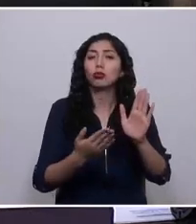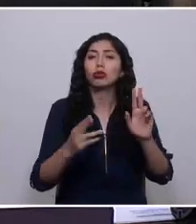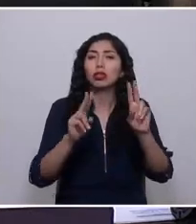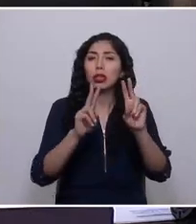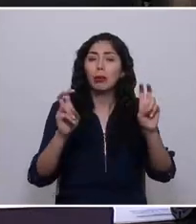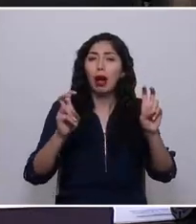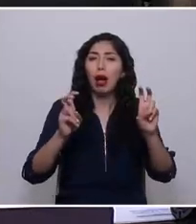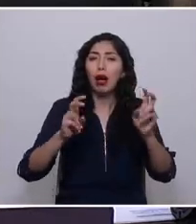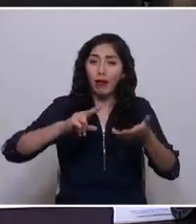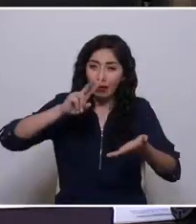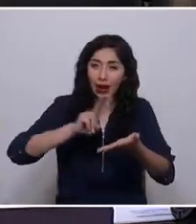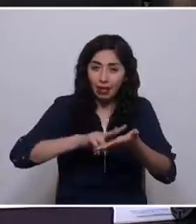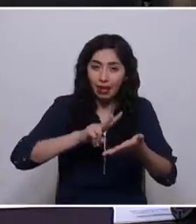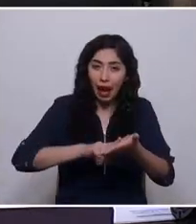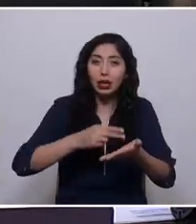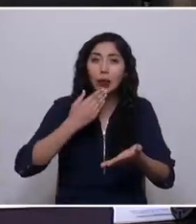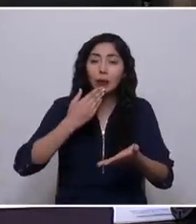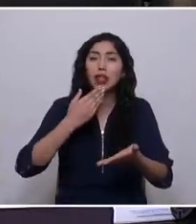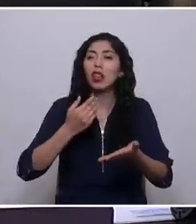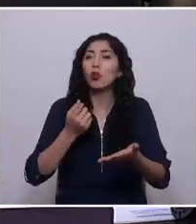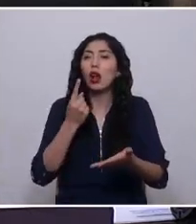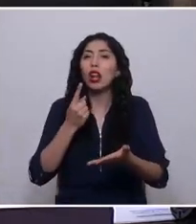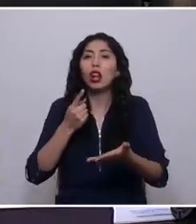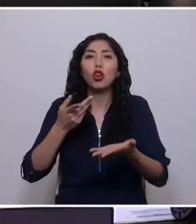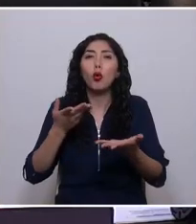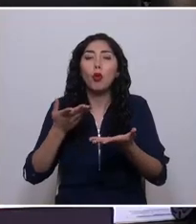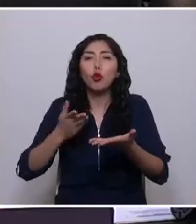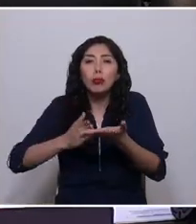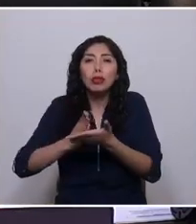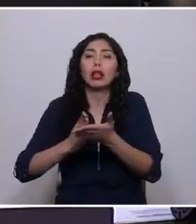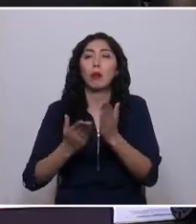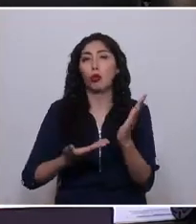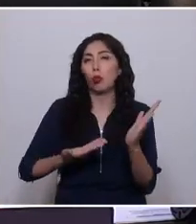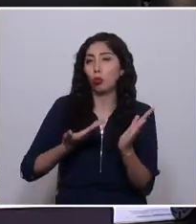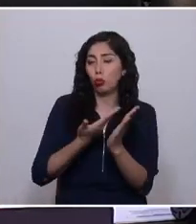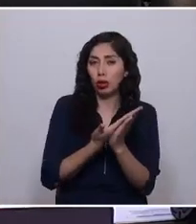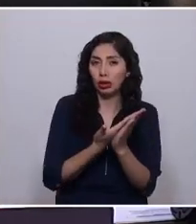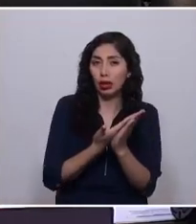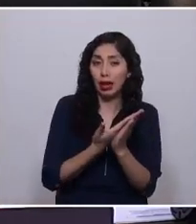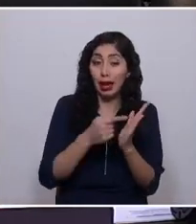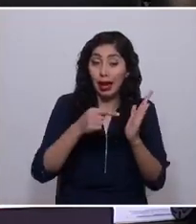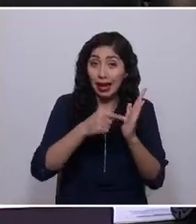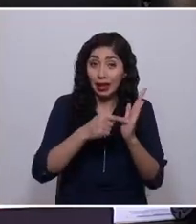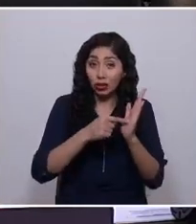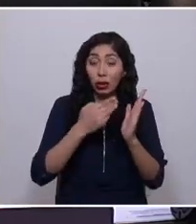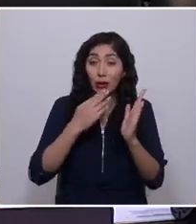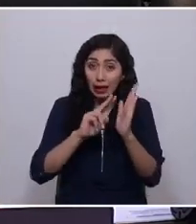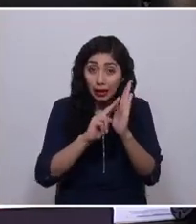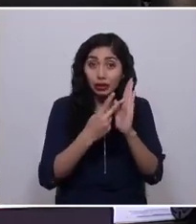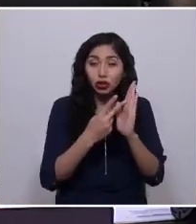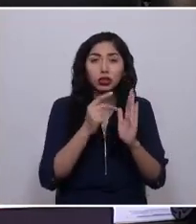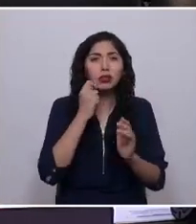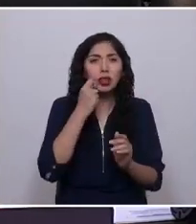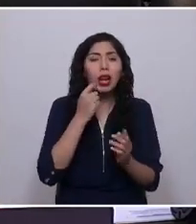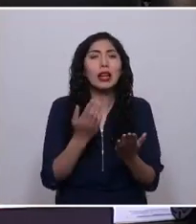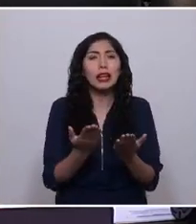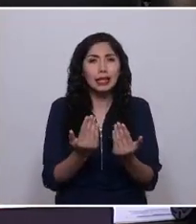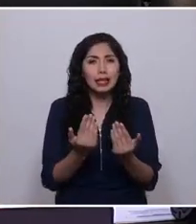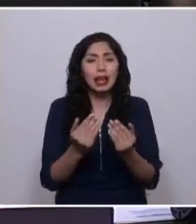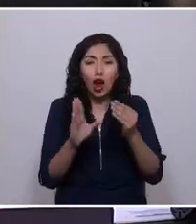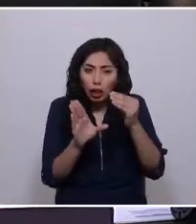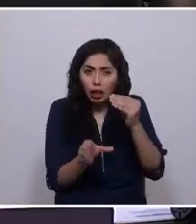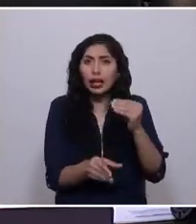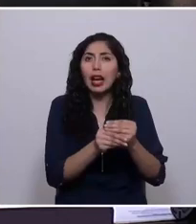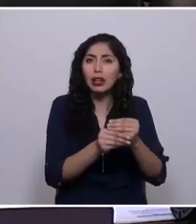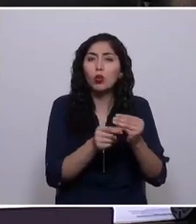pero esta indicación agrega que es necesario también consignar los esfuerzos realizados